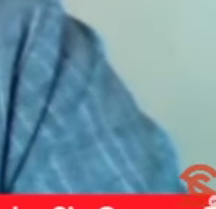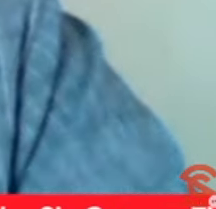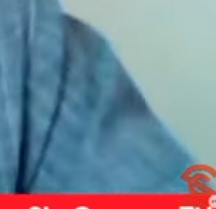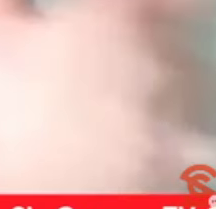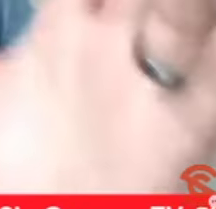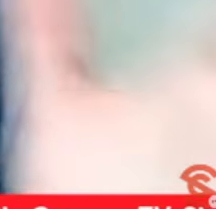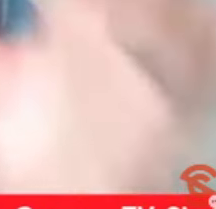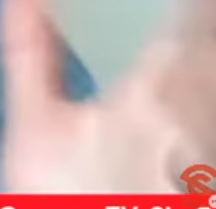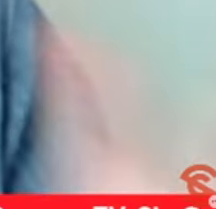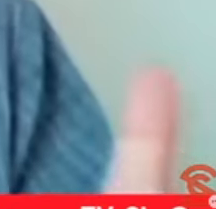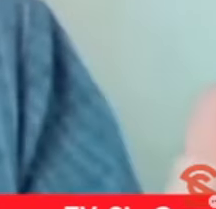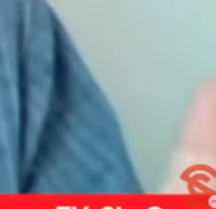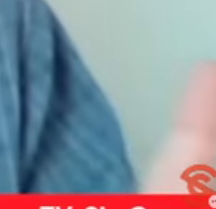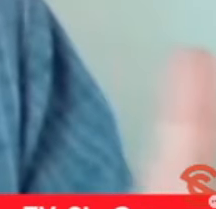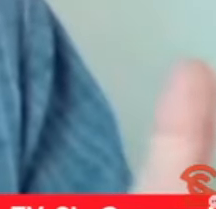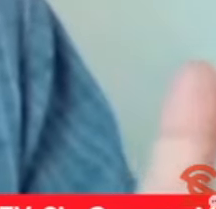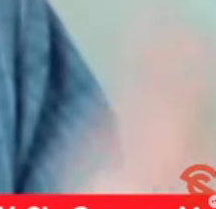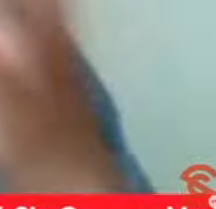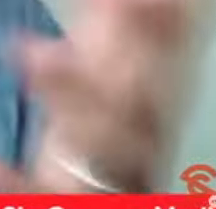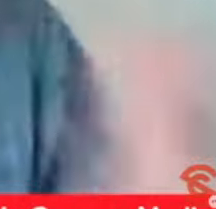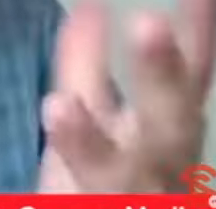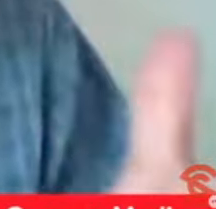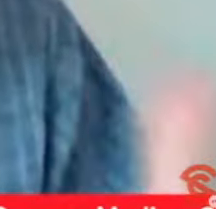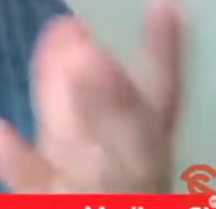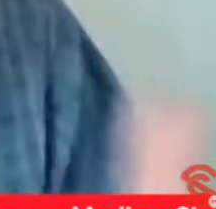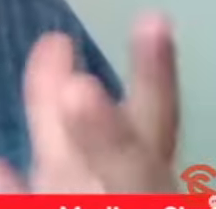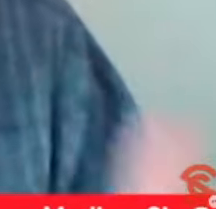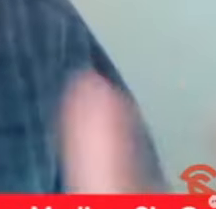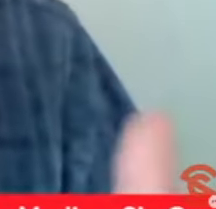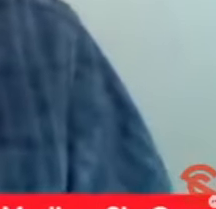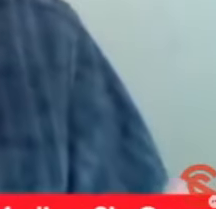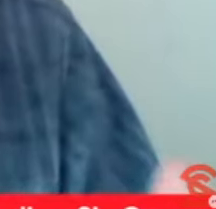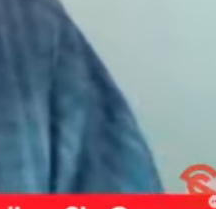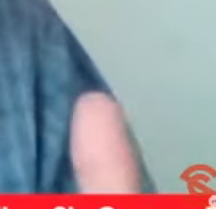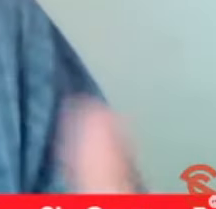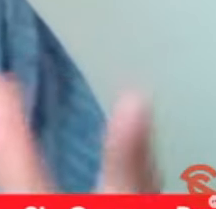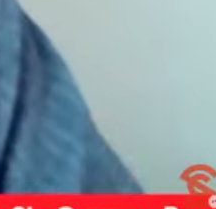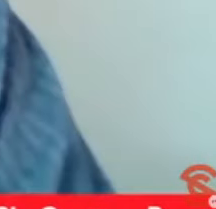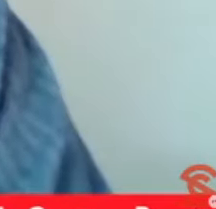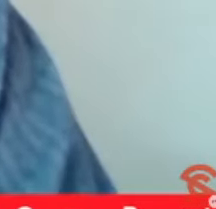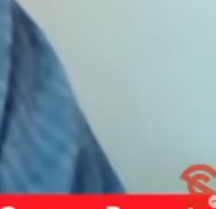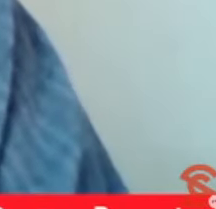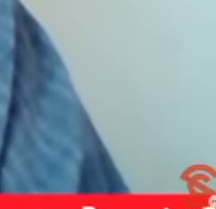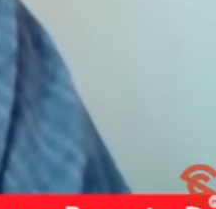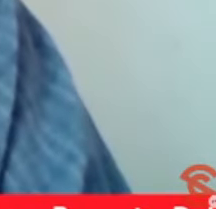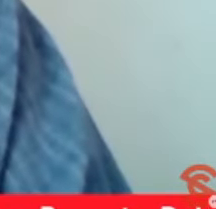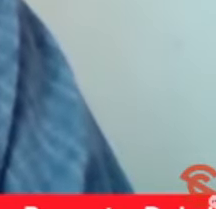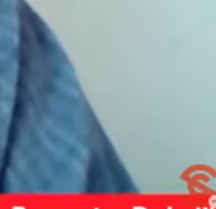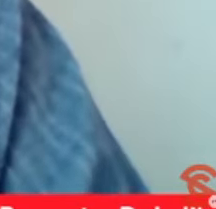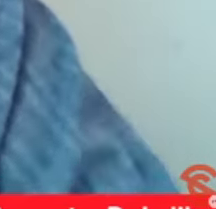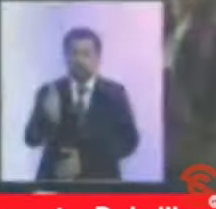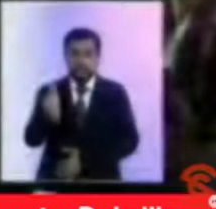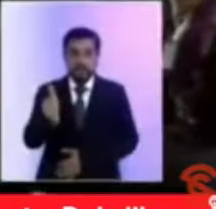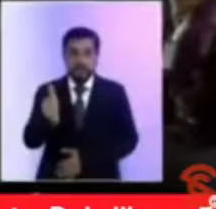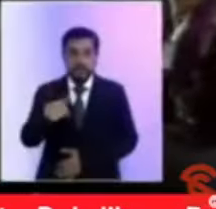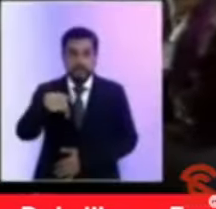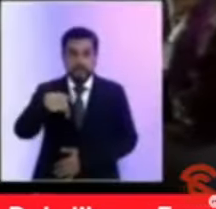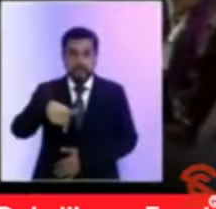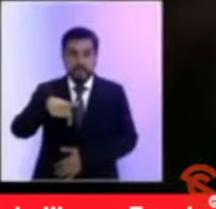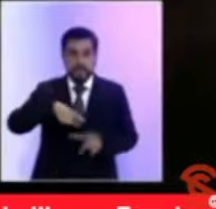de presidenta con a mí es ese es el planteamiento que más felicidad me da en